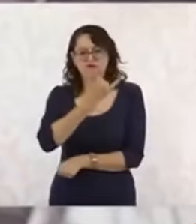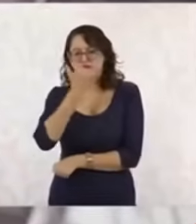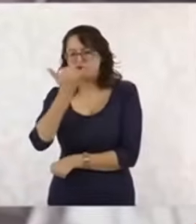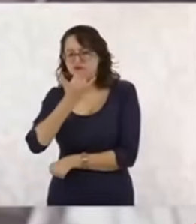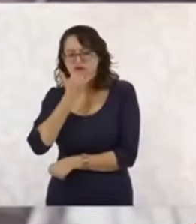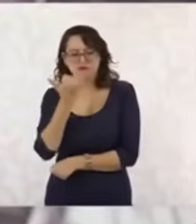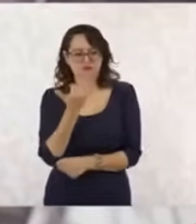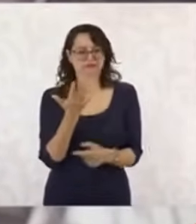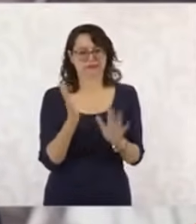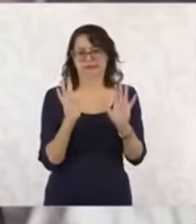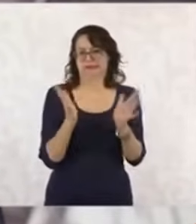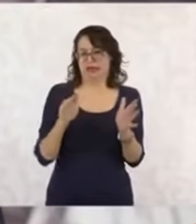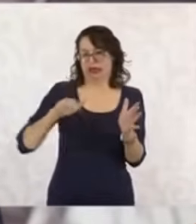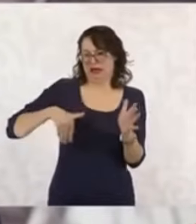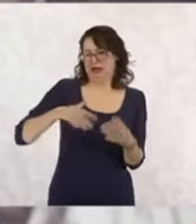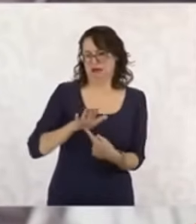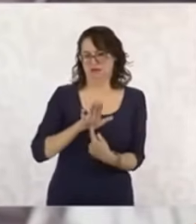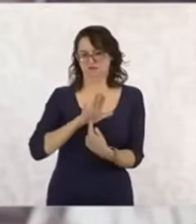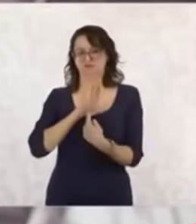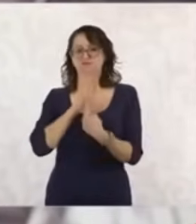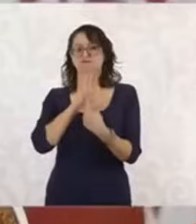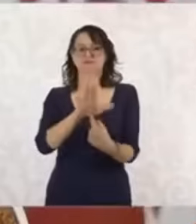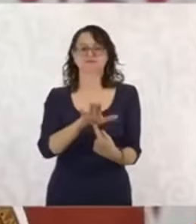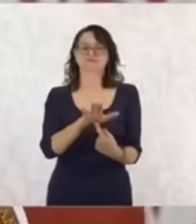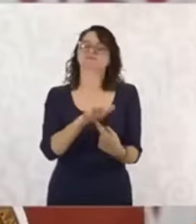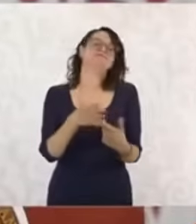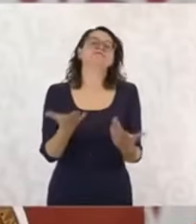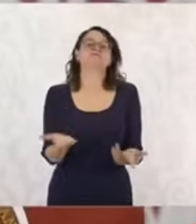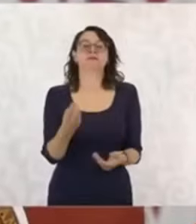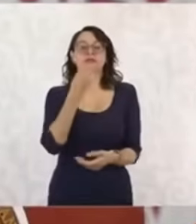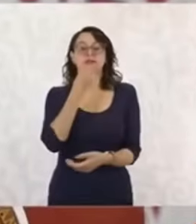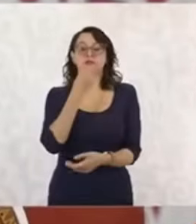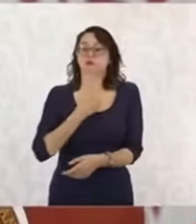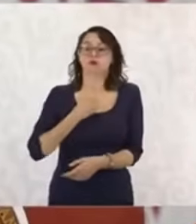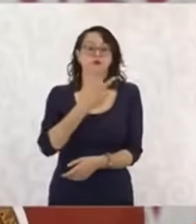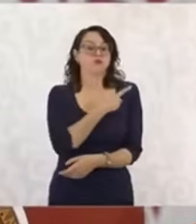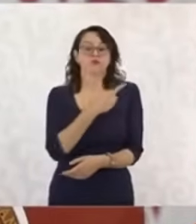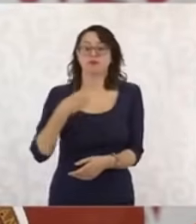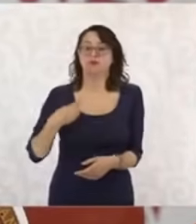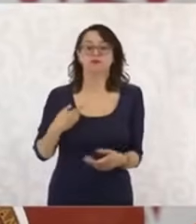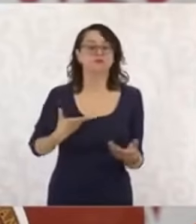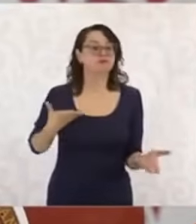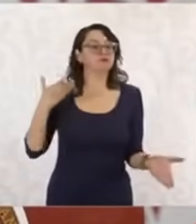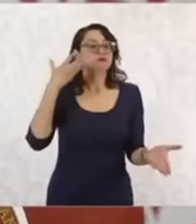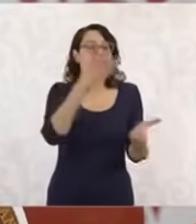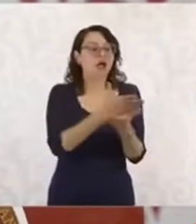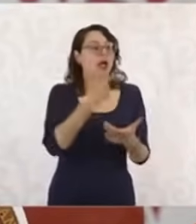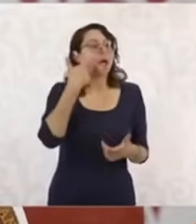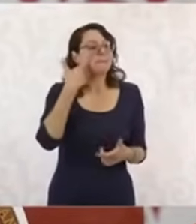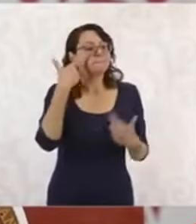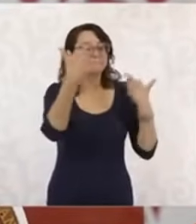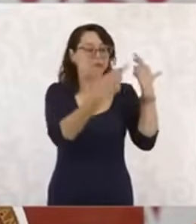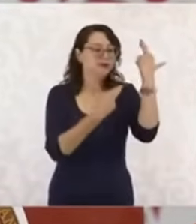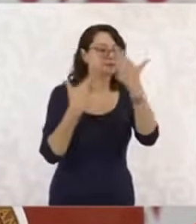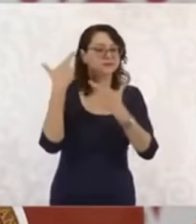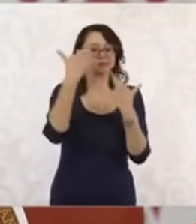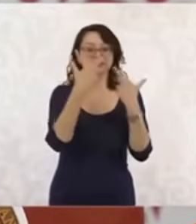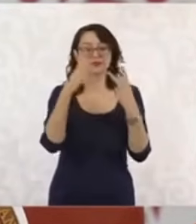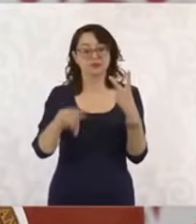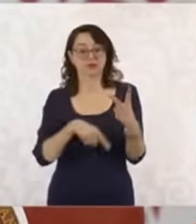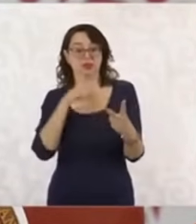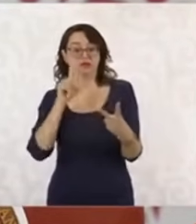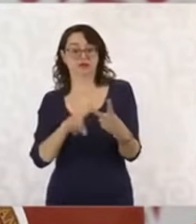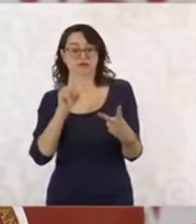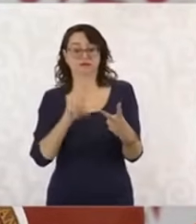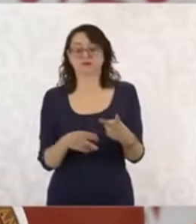relatado, pues detona que nosotros vayamos a hacer visitas de verificación o inspecciones. Y por el otro lado, a partir de